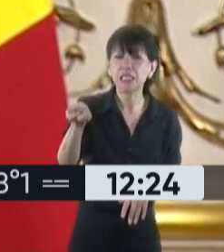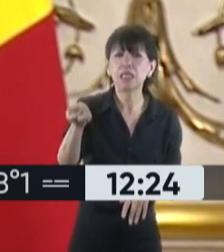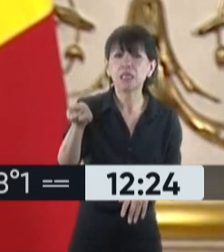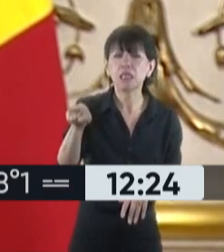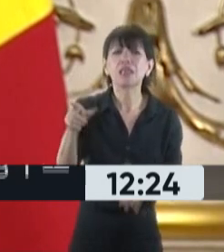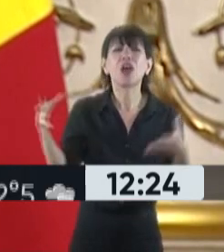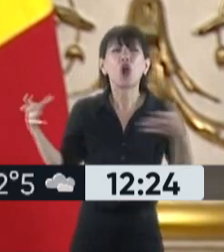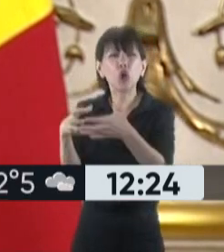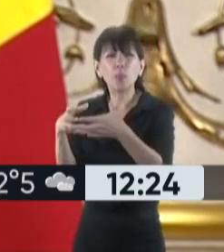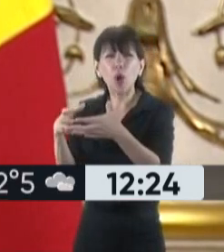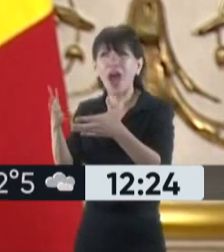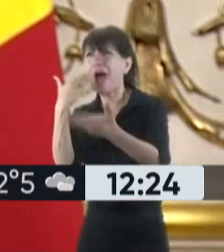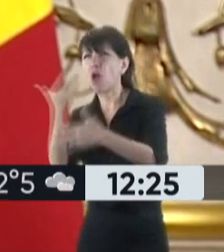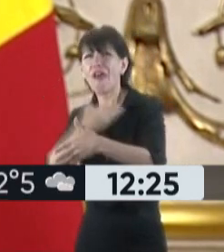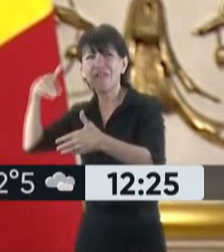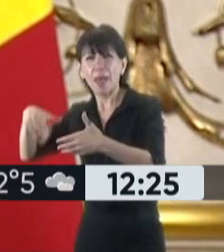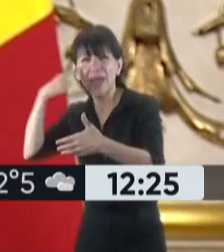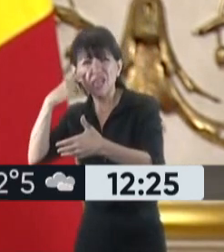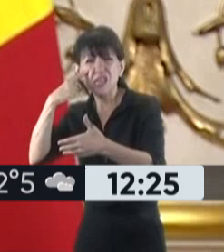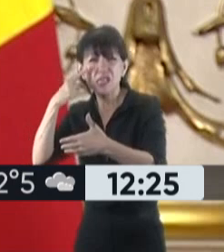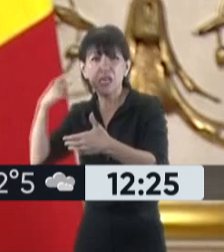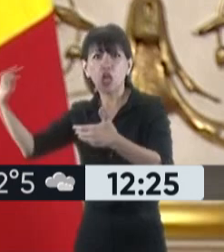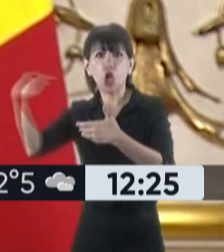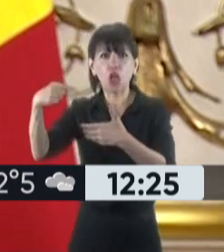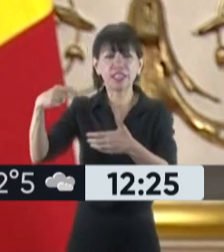la derecha argentina. Primero,